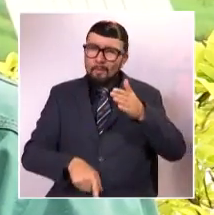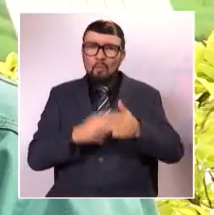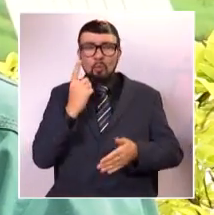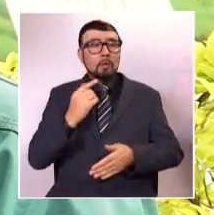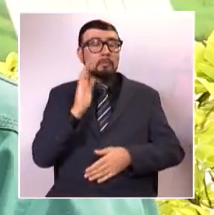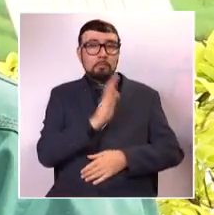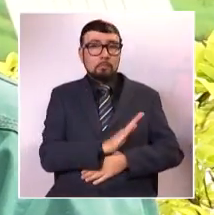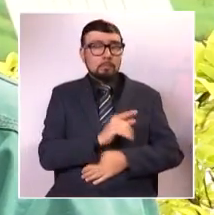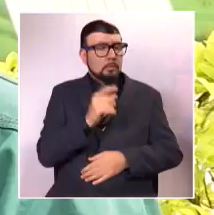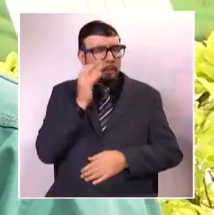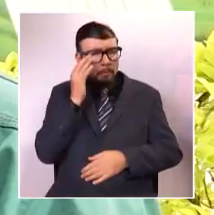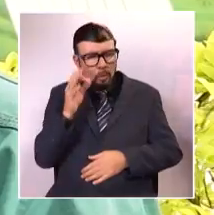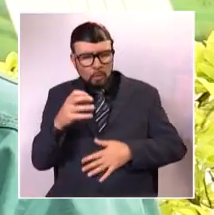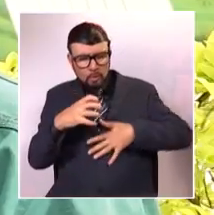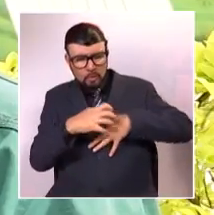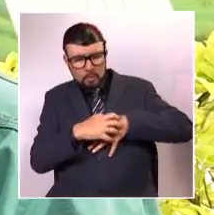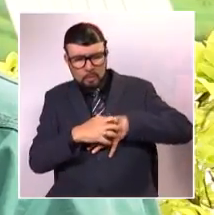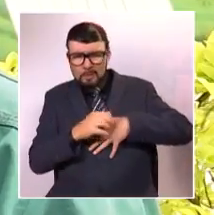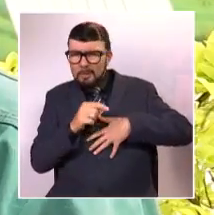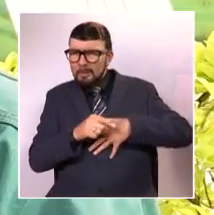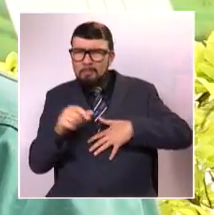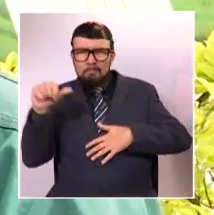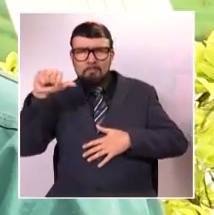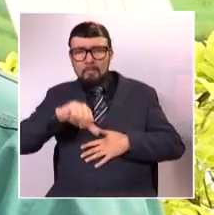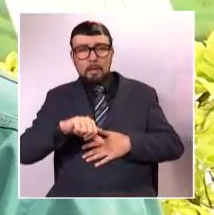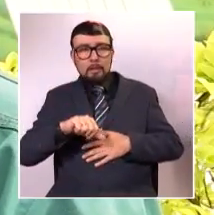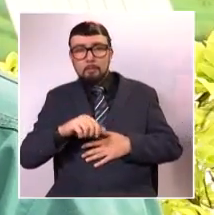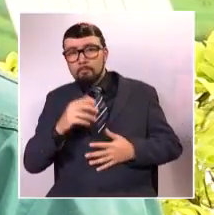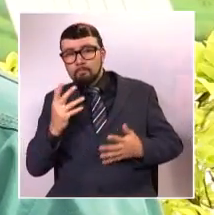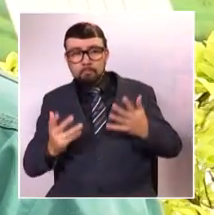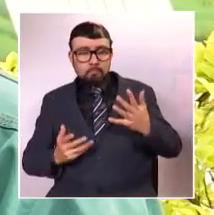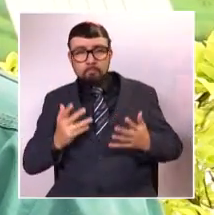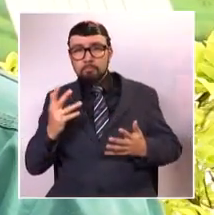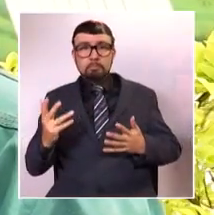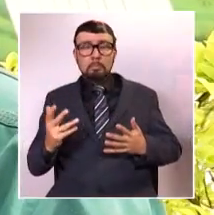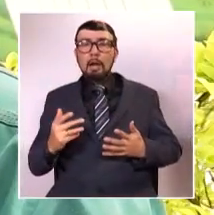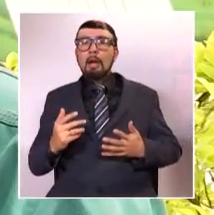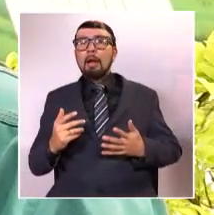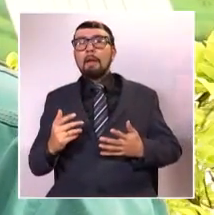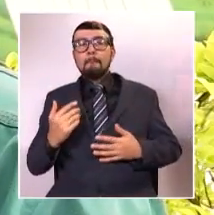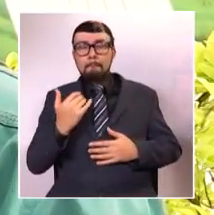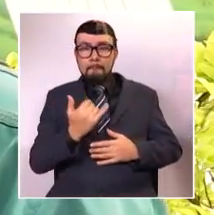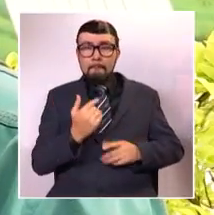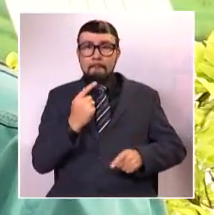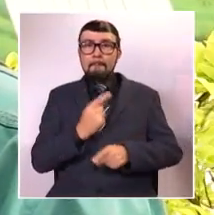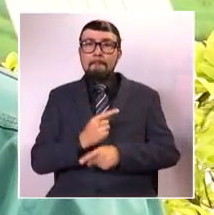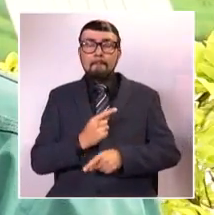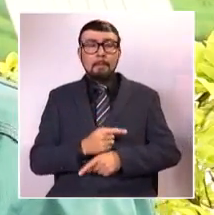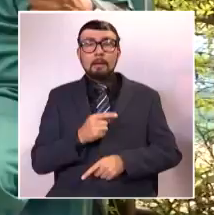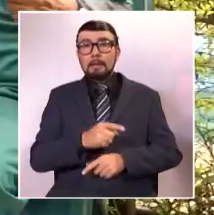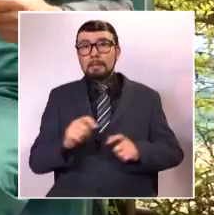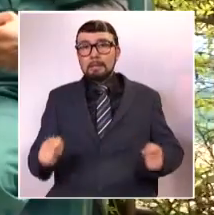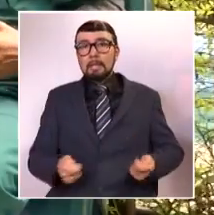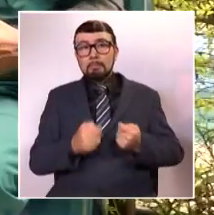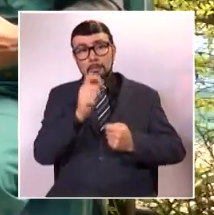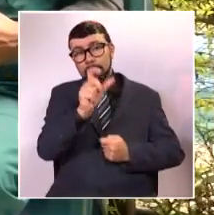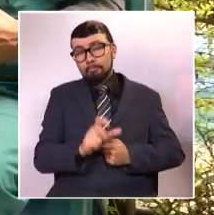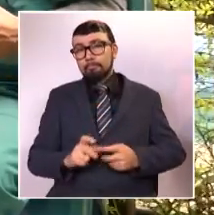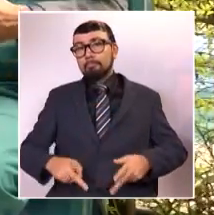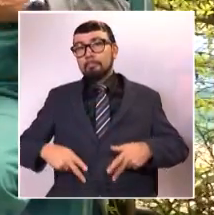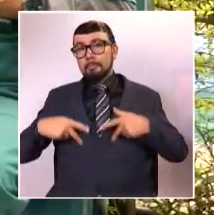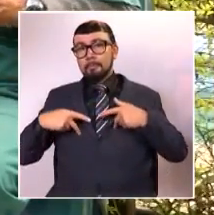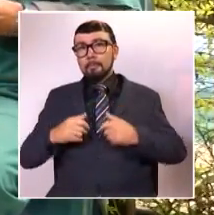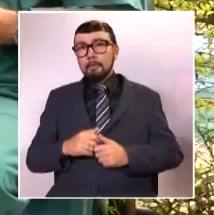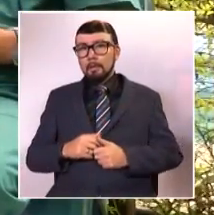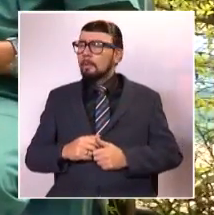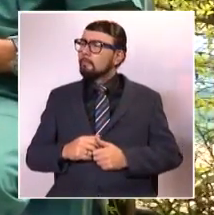caso de que sea una masa maligna, pues es algo que, pues, que finalmente se va a traducir en salvar una vida, ¿no? Claro,